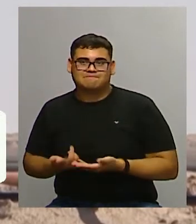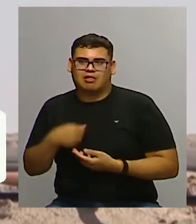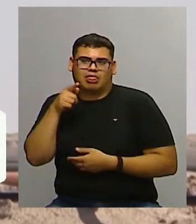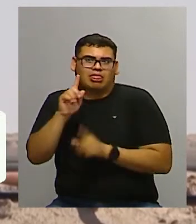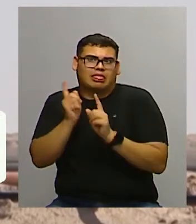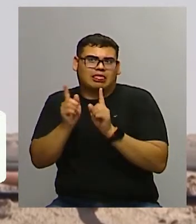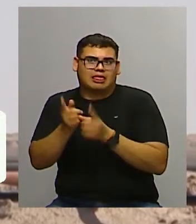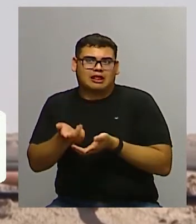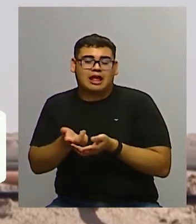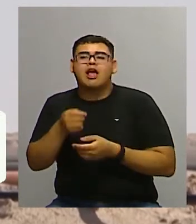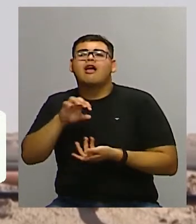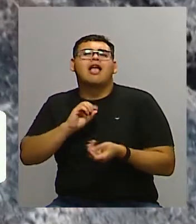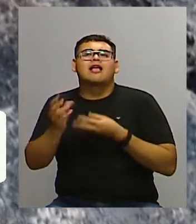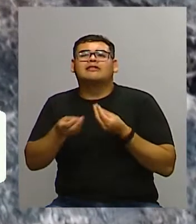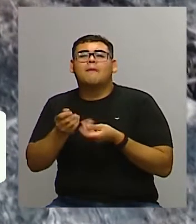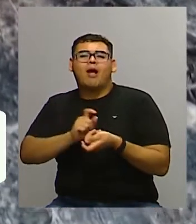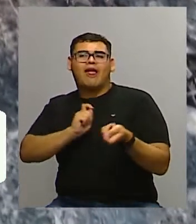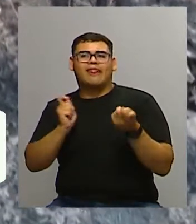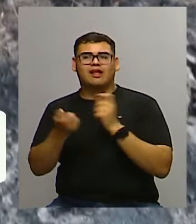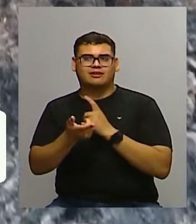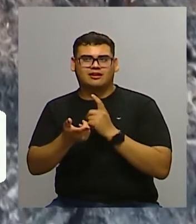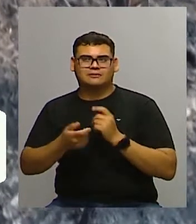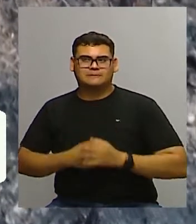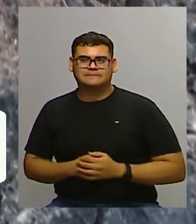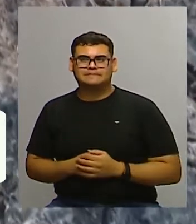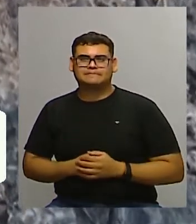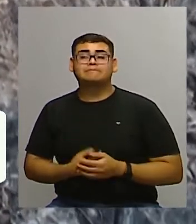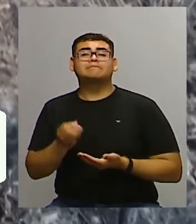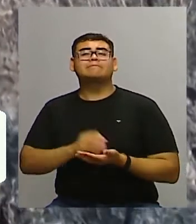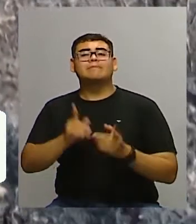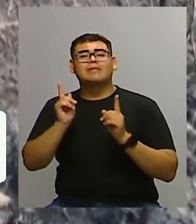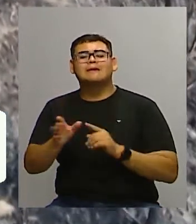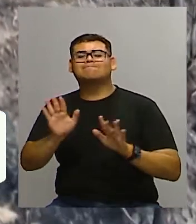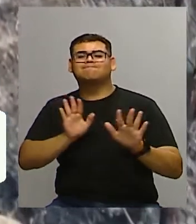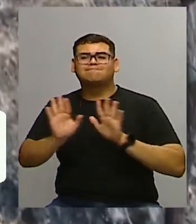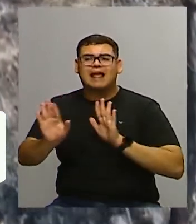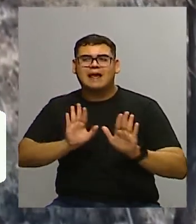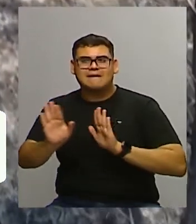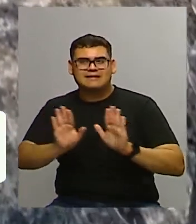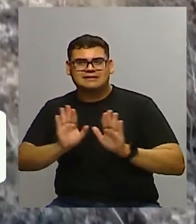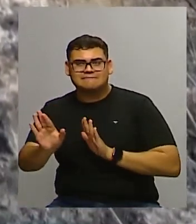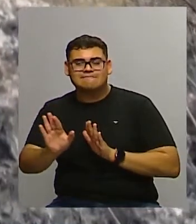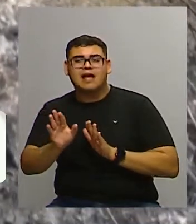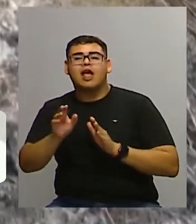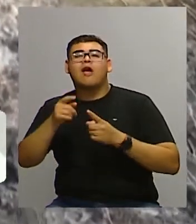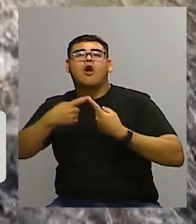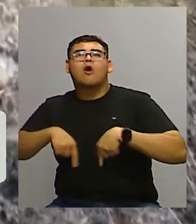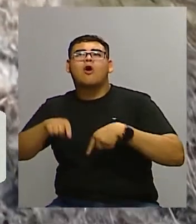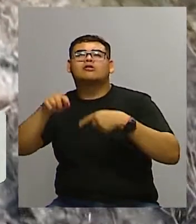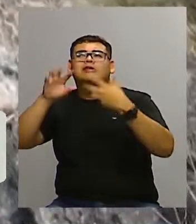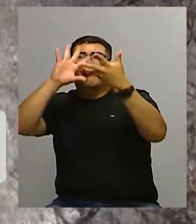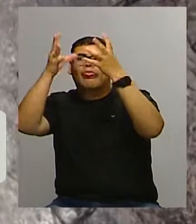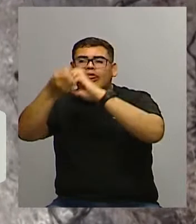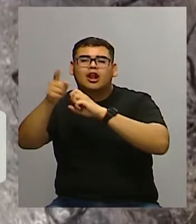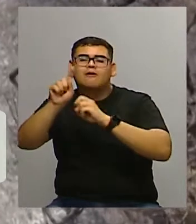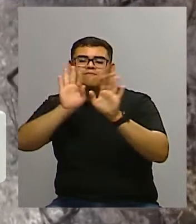y, a su vez, por supuesto, en forma paralela, mitigar, evitar que se sigan emitiendo esos gases de efecto invernadero. Entonces, de